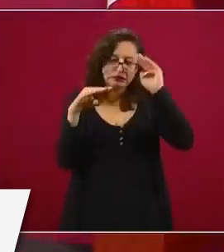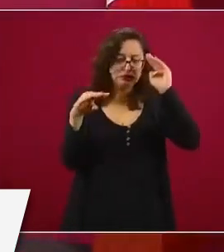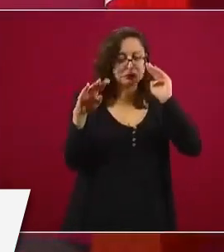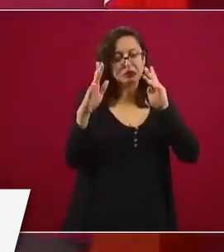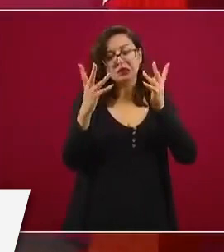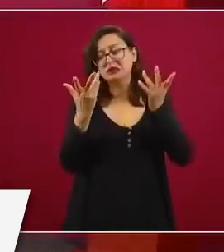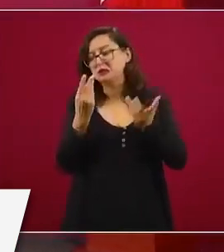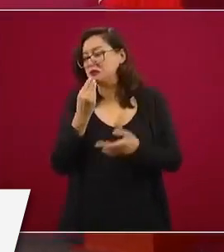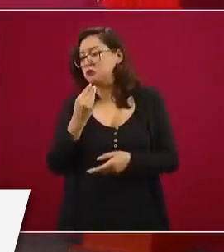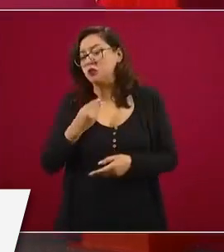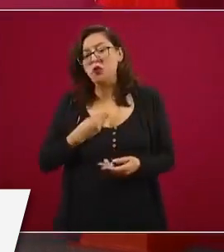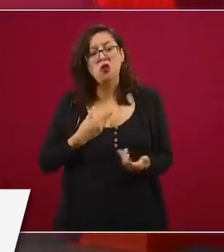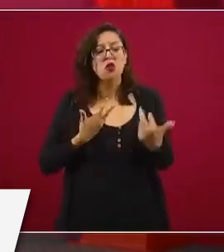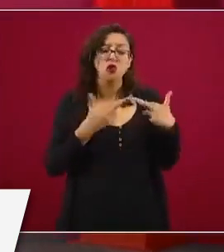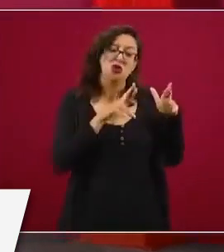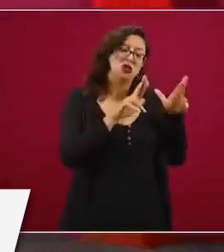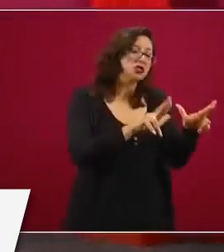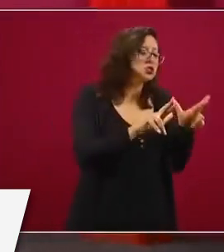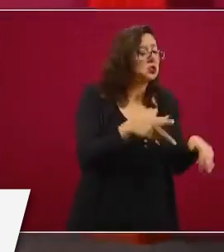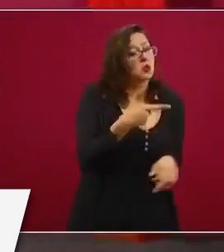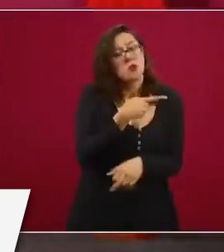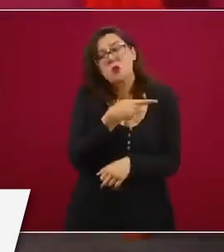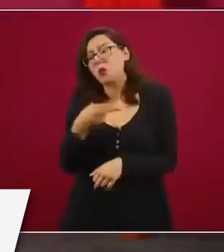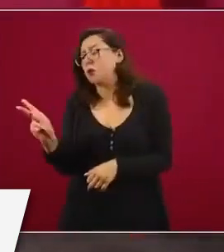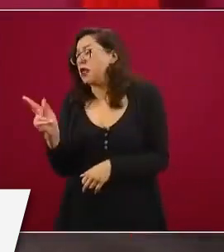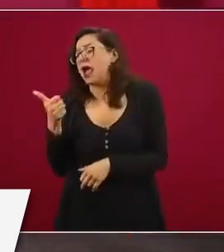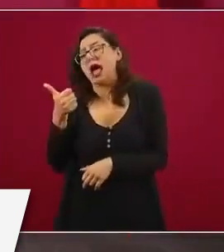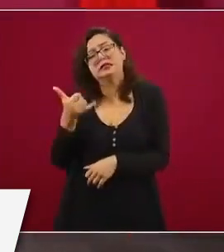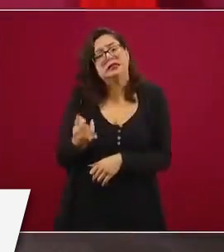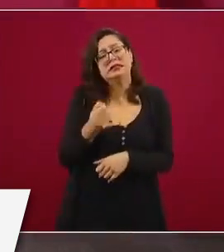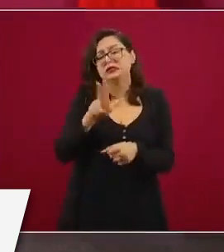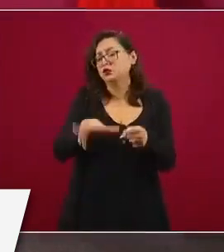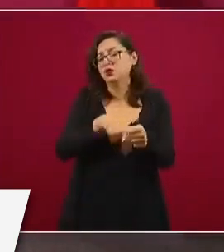ricos y van a haber pobres. ¿Por qué?